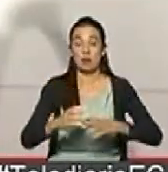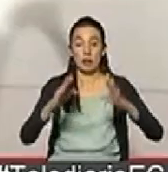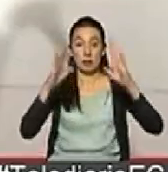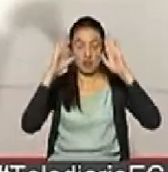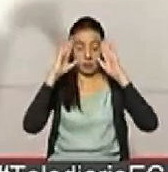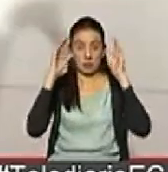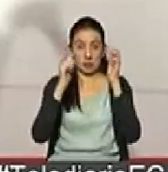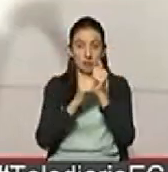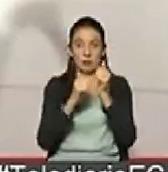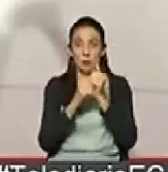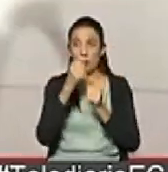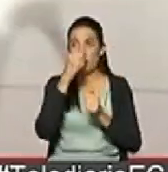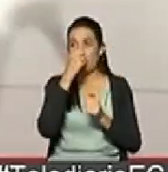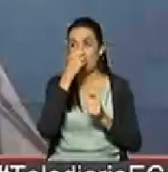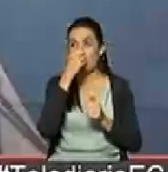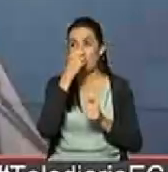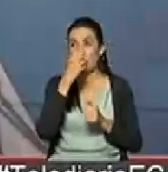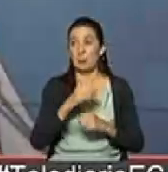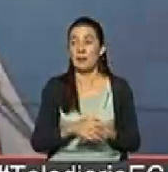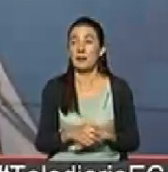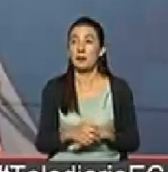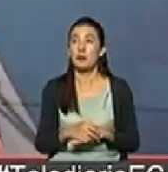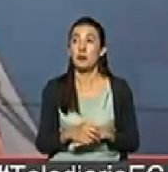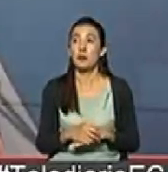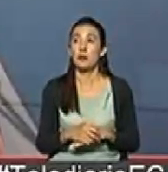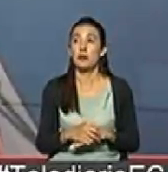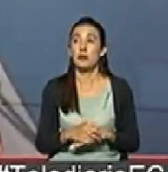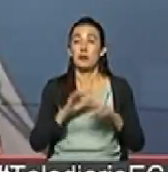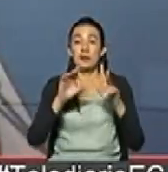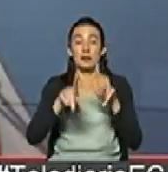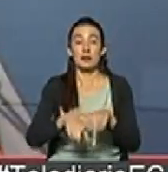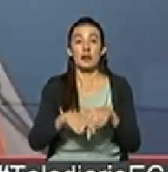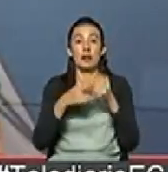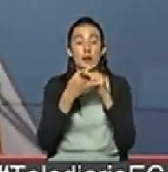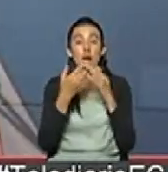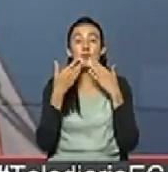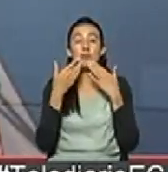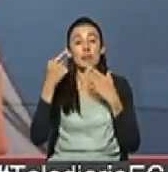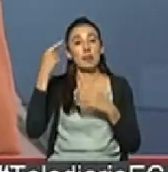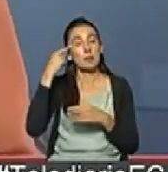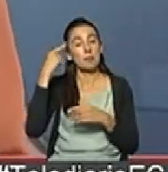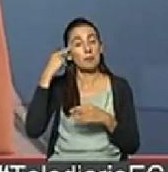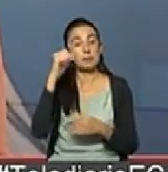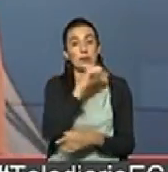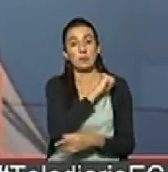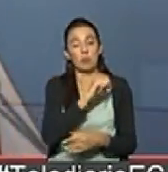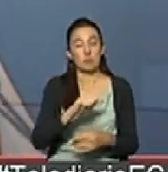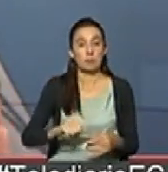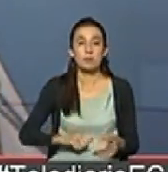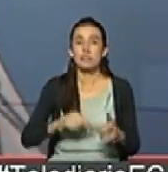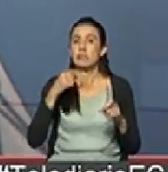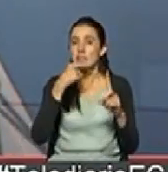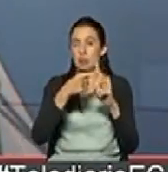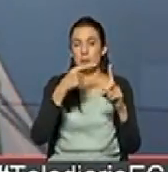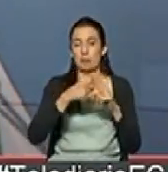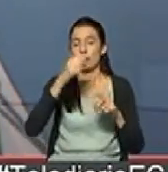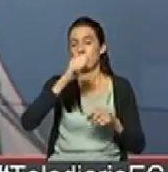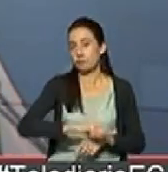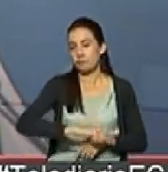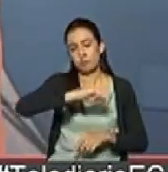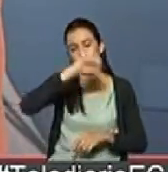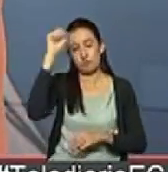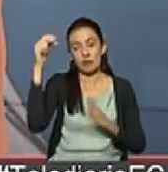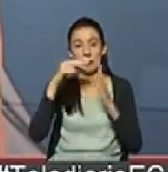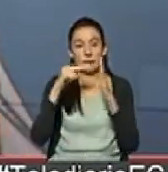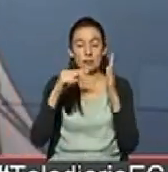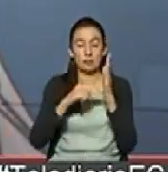y estar. Me pareció muy bien lo que usted nos dijo desde el comienzo. Hay que entrar pues pensando en positivo y pensando en ganar el año desde el primer